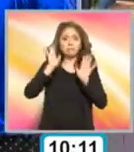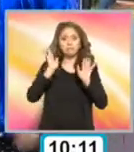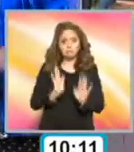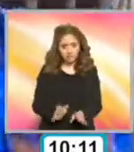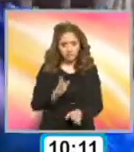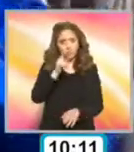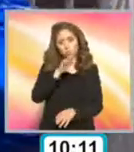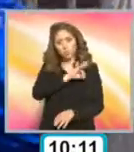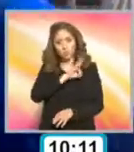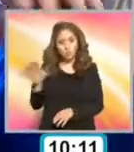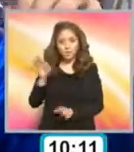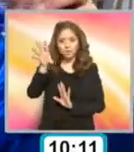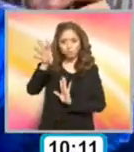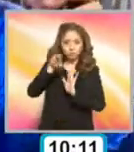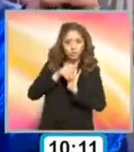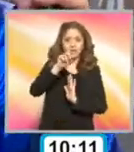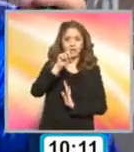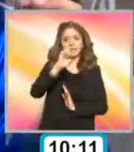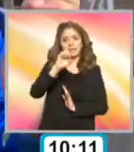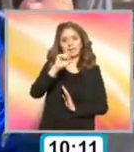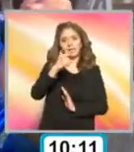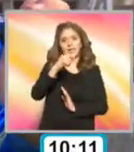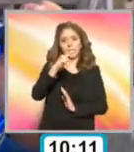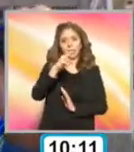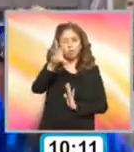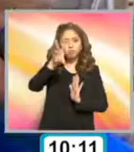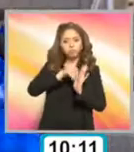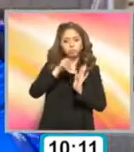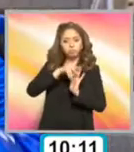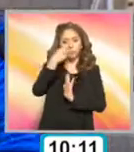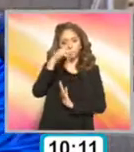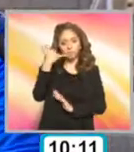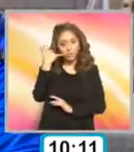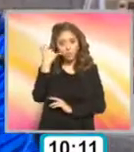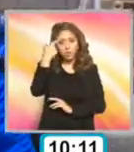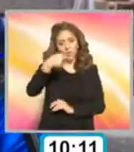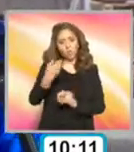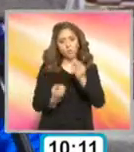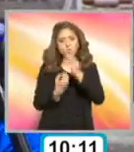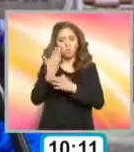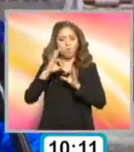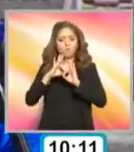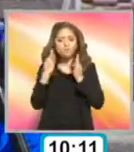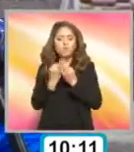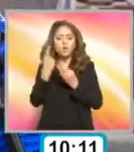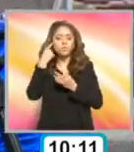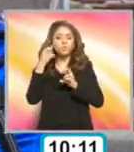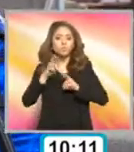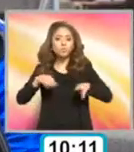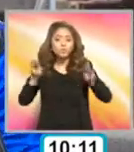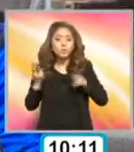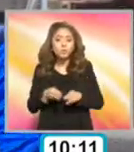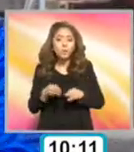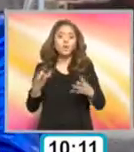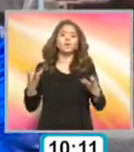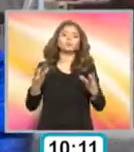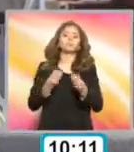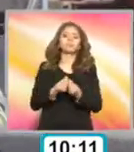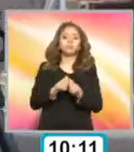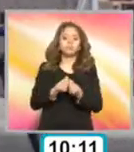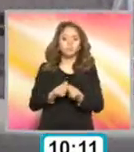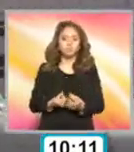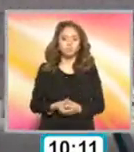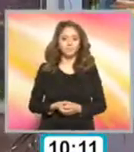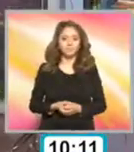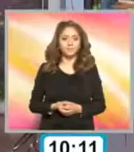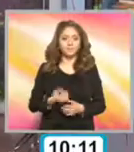igual descargarlo en todas nuestras plataformas. Es una versión nueva que hicimos con ellos, la verdad es que lo disfrutamos miles y como cuesta